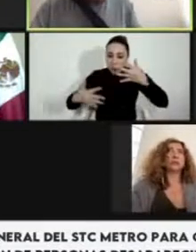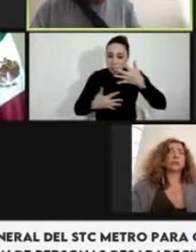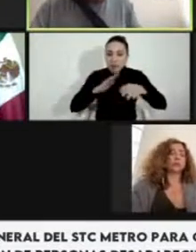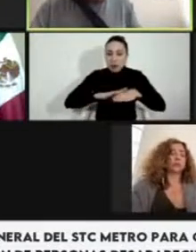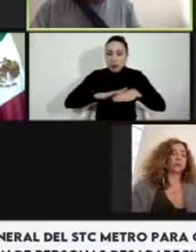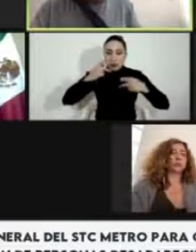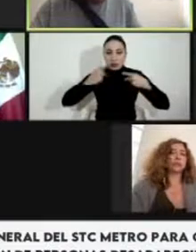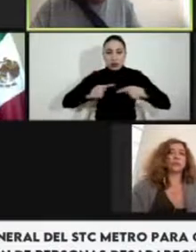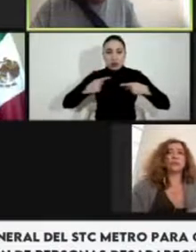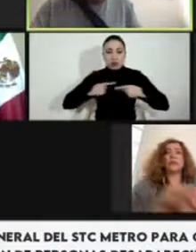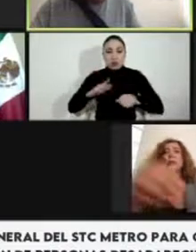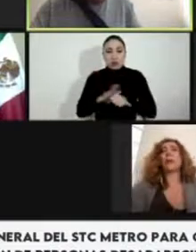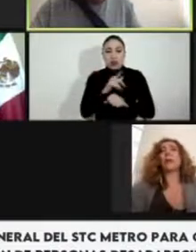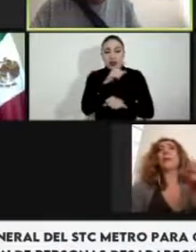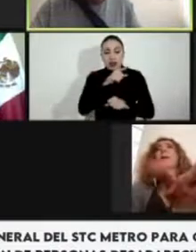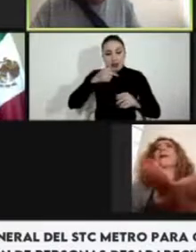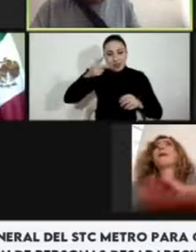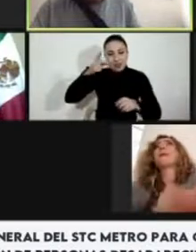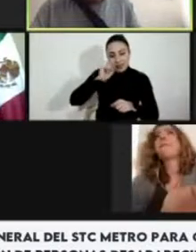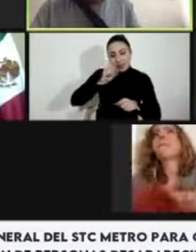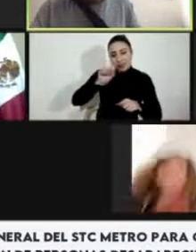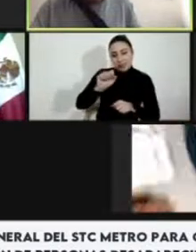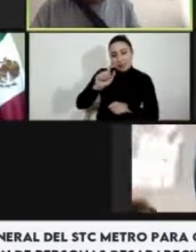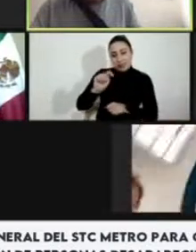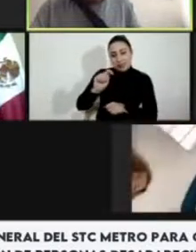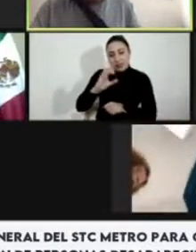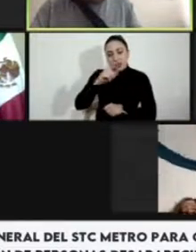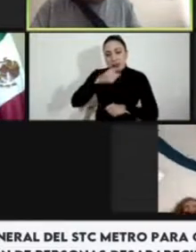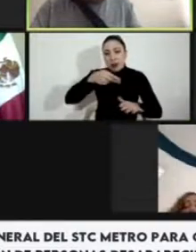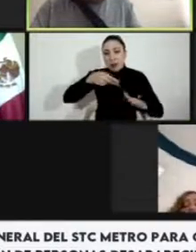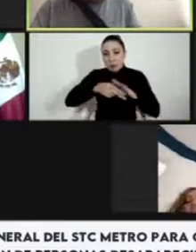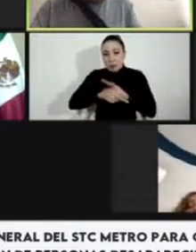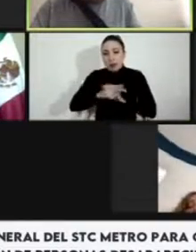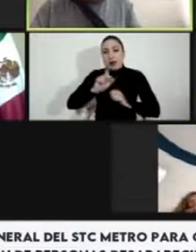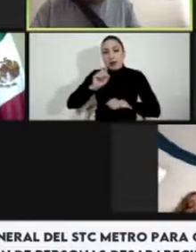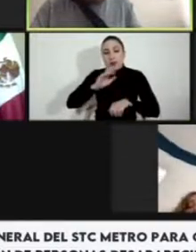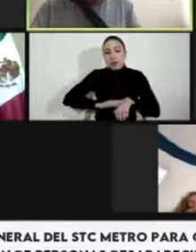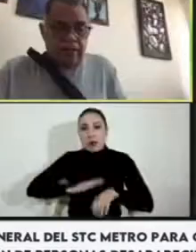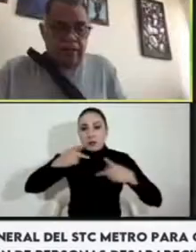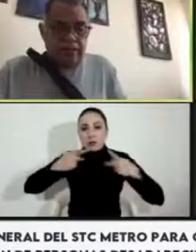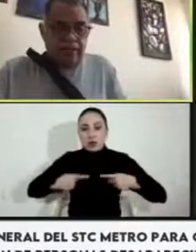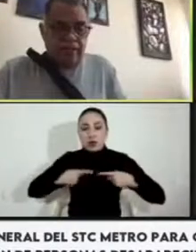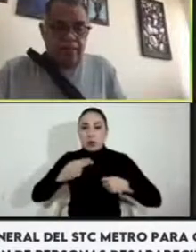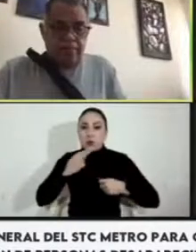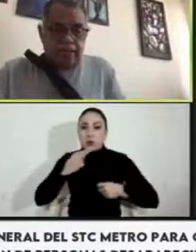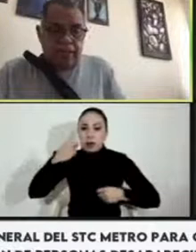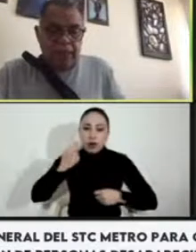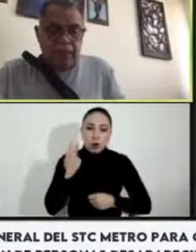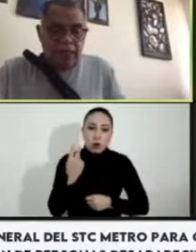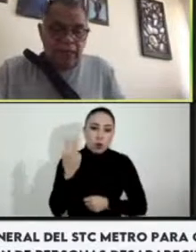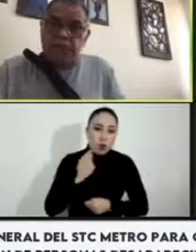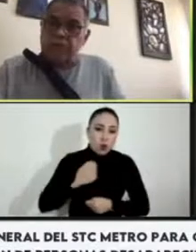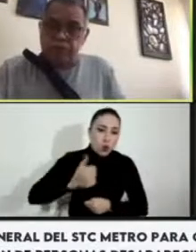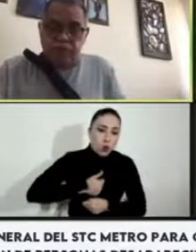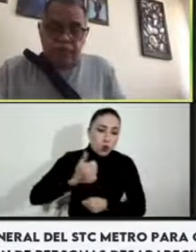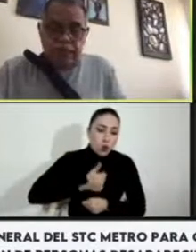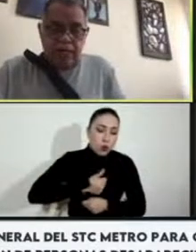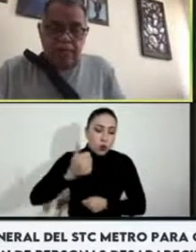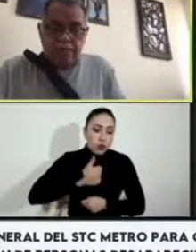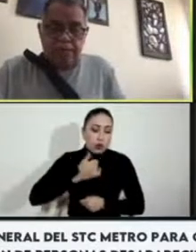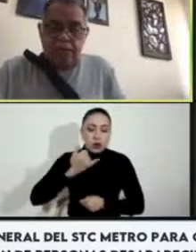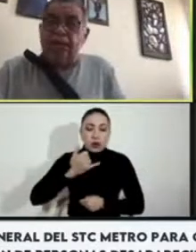transporte colectivo metro es la columna de la movilidad en la Ciudad de México, el servicio que presta el Metrobús